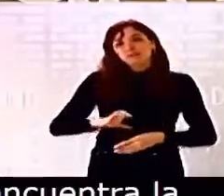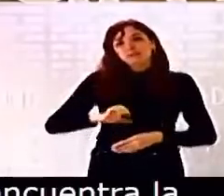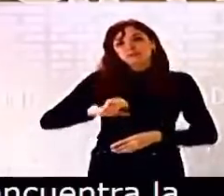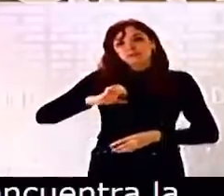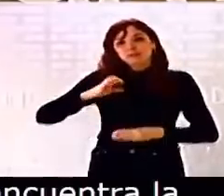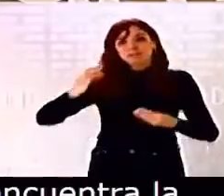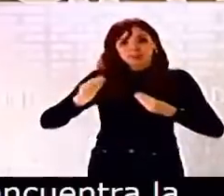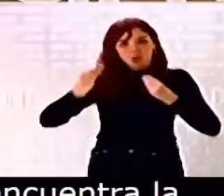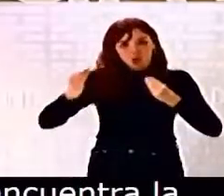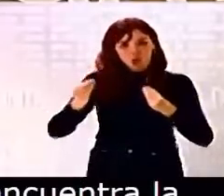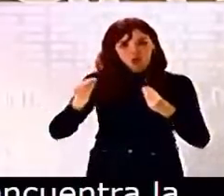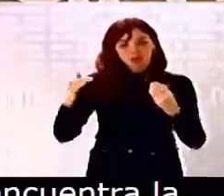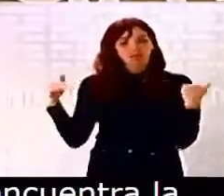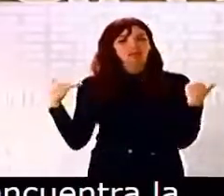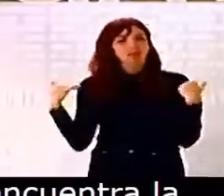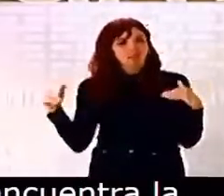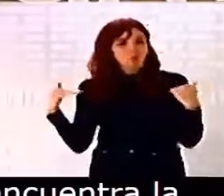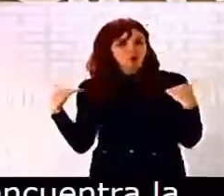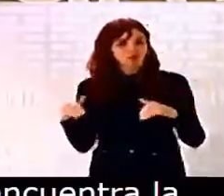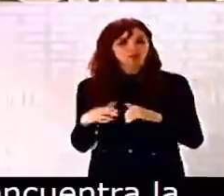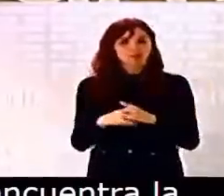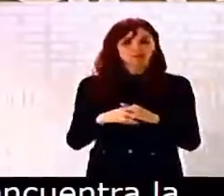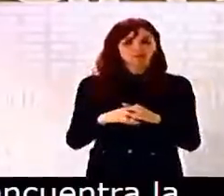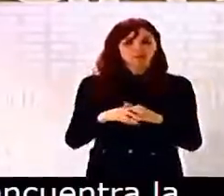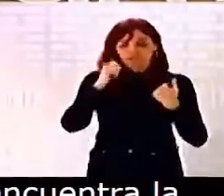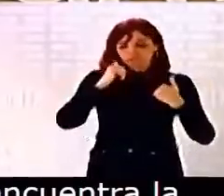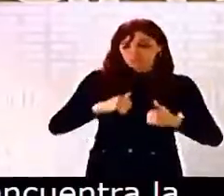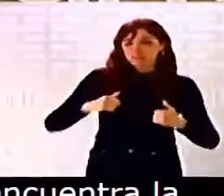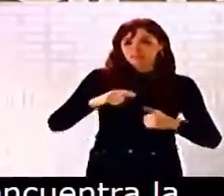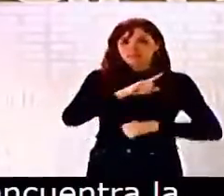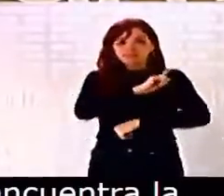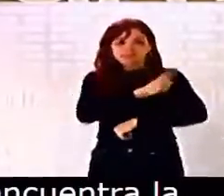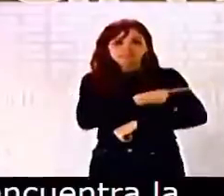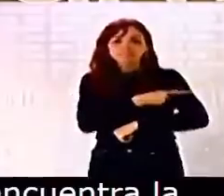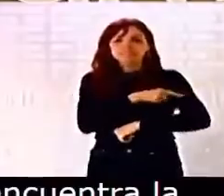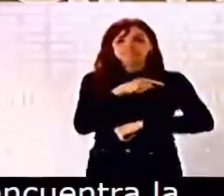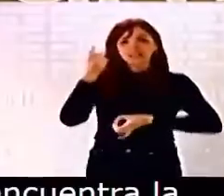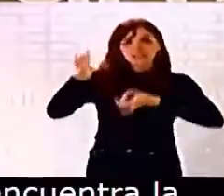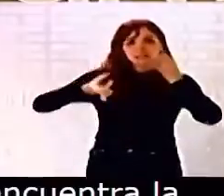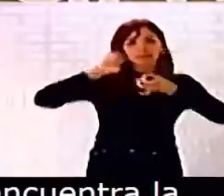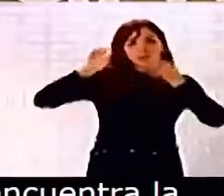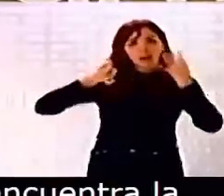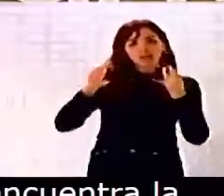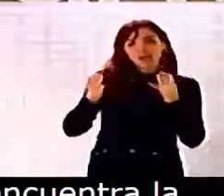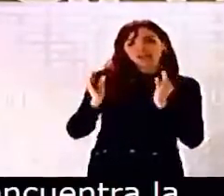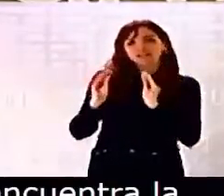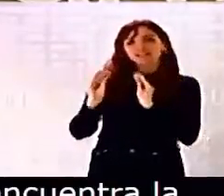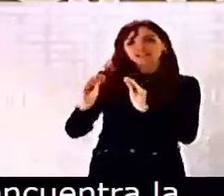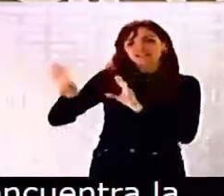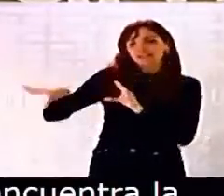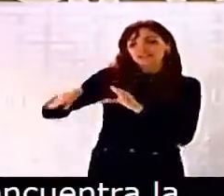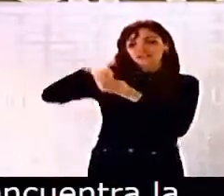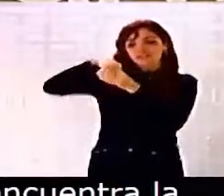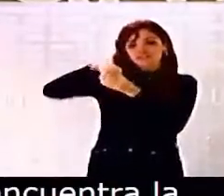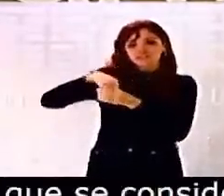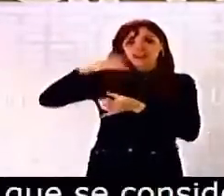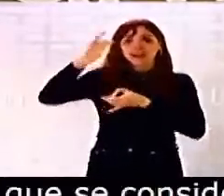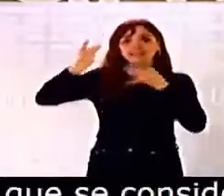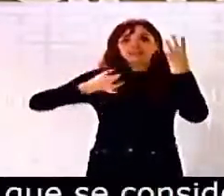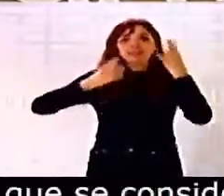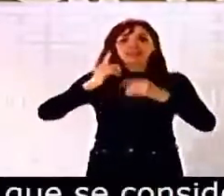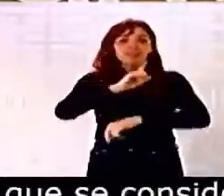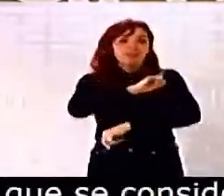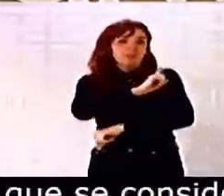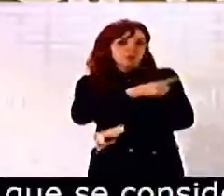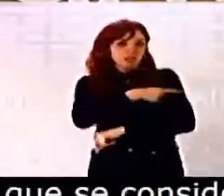El deporte, el ejercicio físico, las actividades que se consideran dentro de las actividades